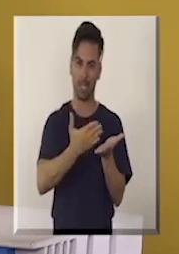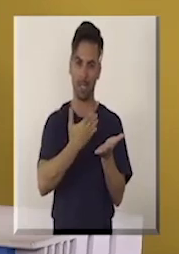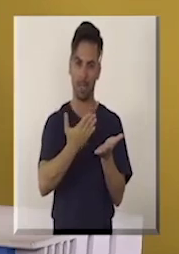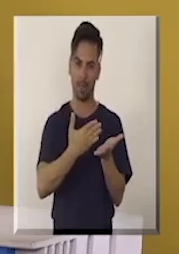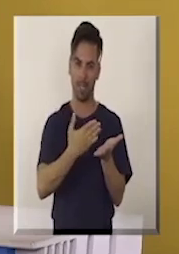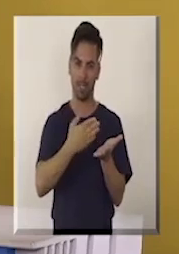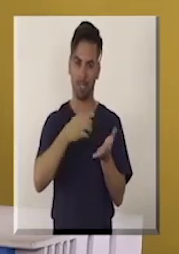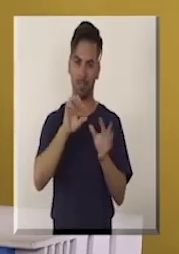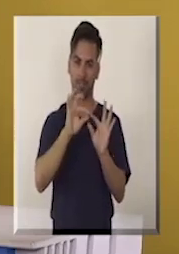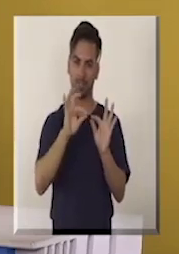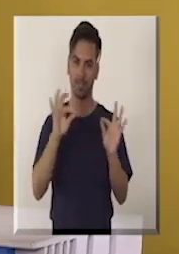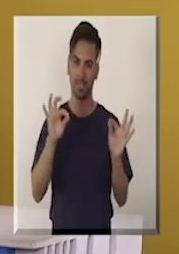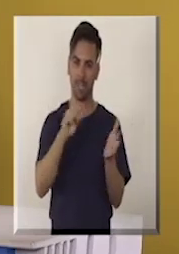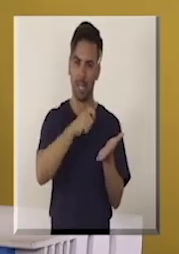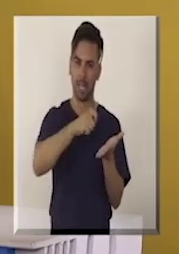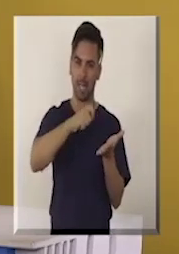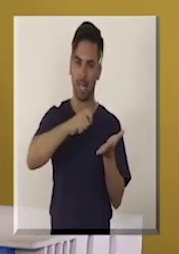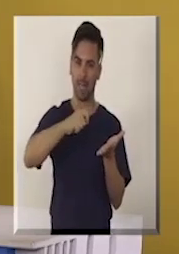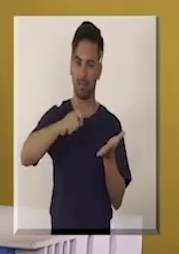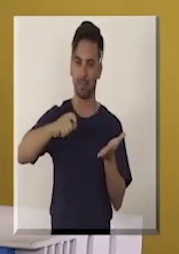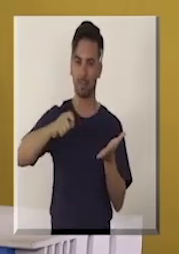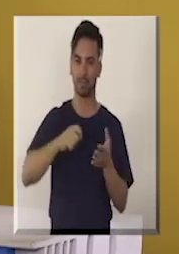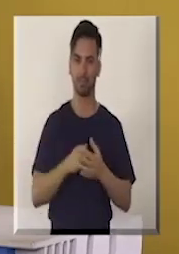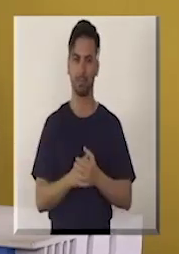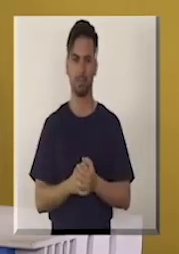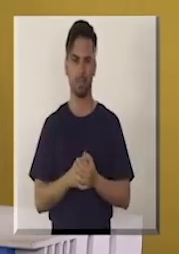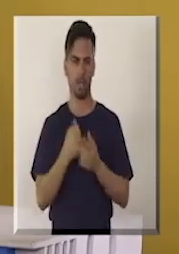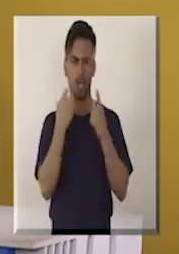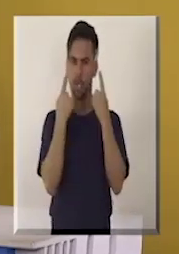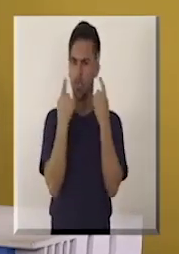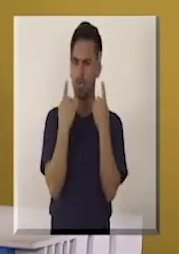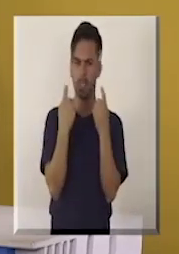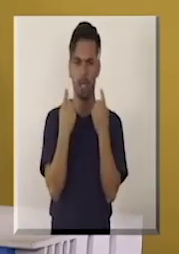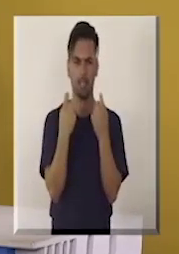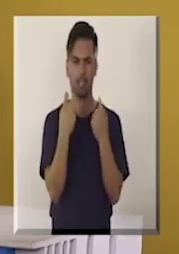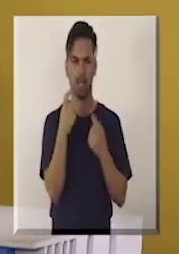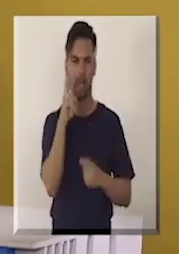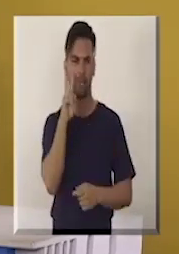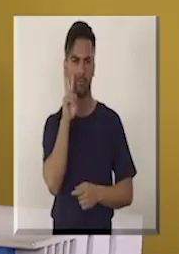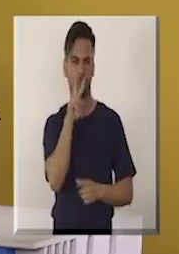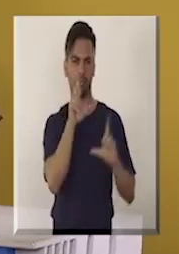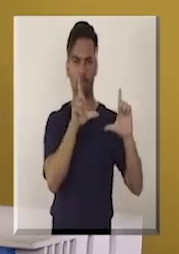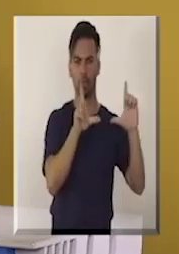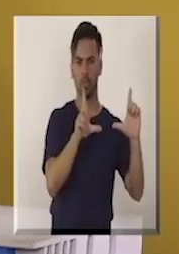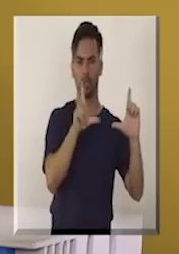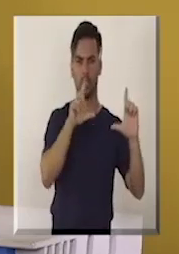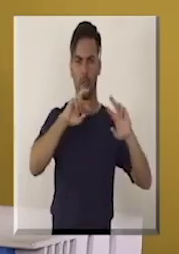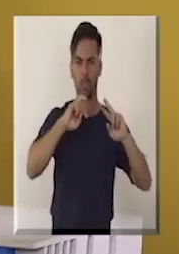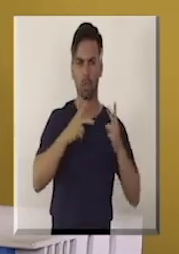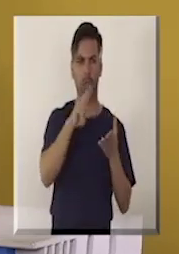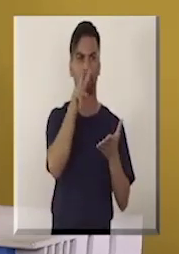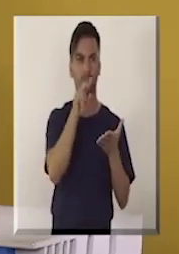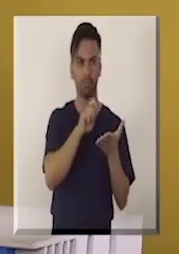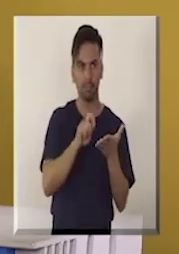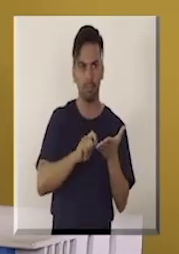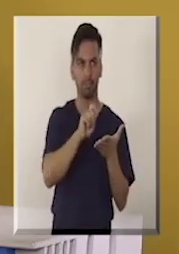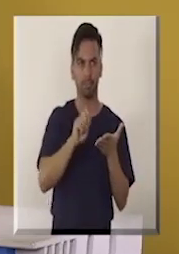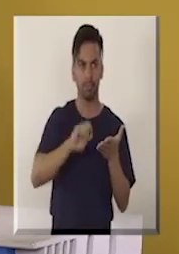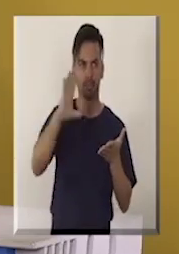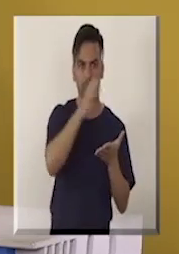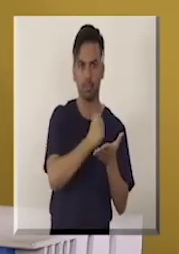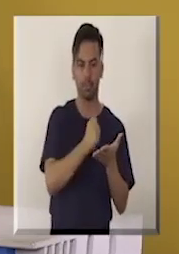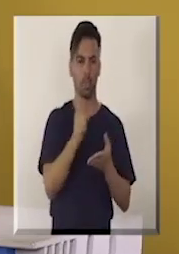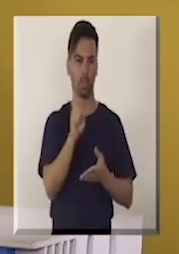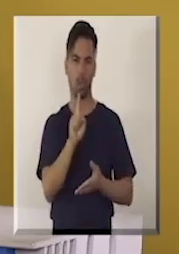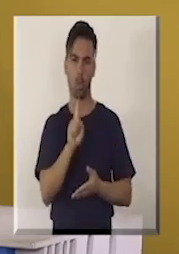lo que aparece en las diapositivas, solamente tome nota de las orientaciones, de cuáles son las actividades que usted